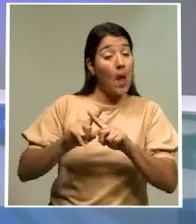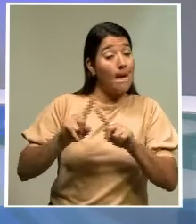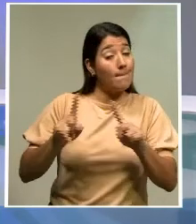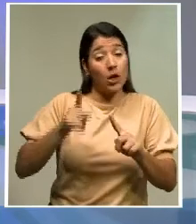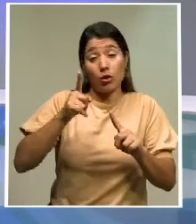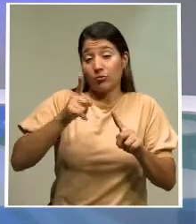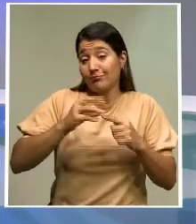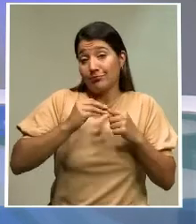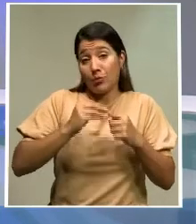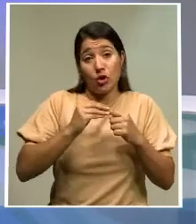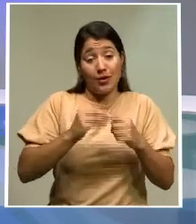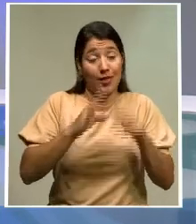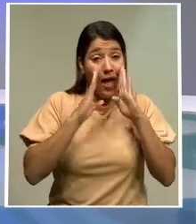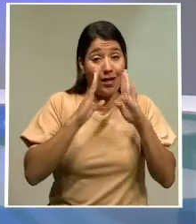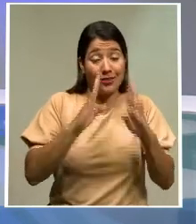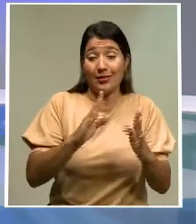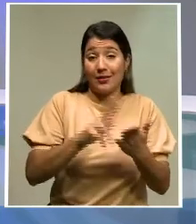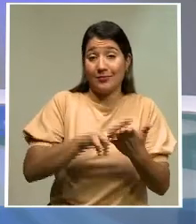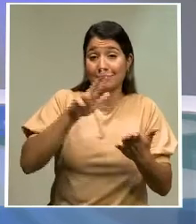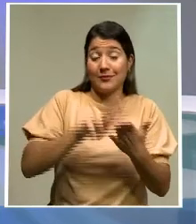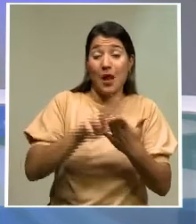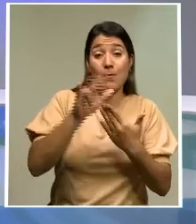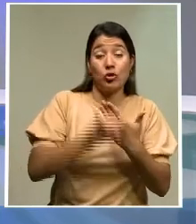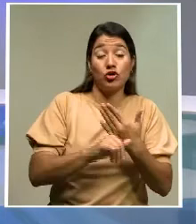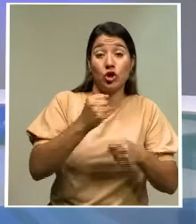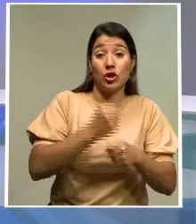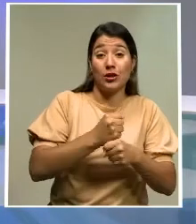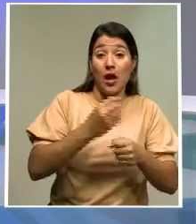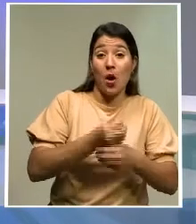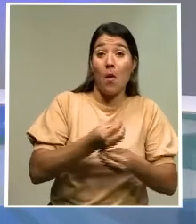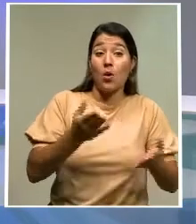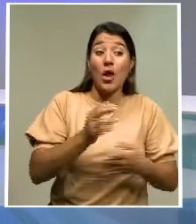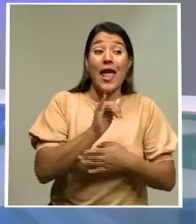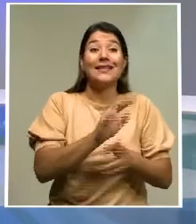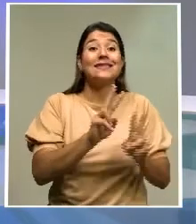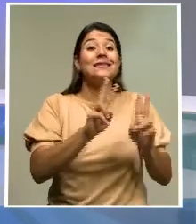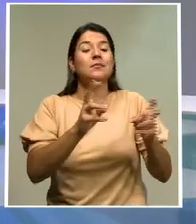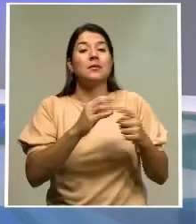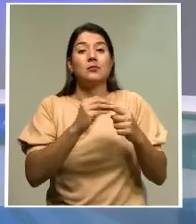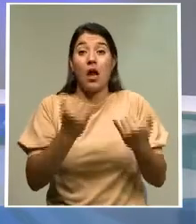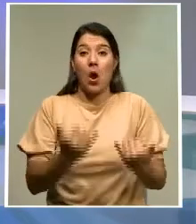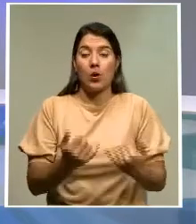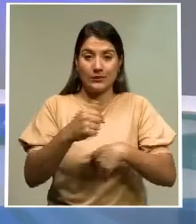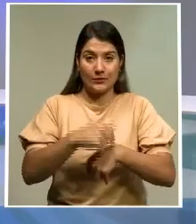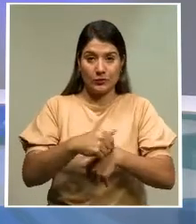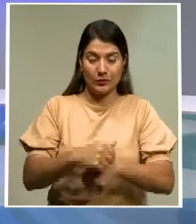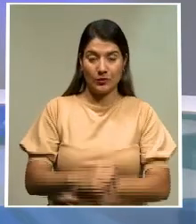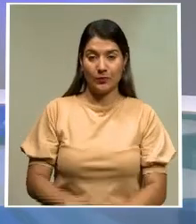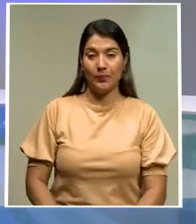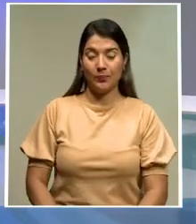necesitan sacar empleo público y que esa es la prioridad en este momento.